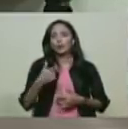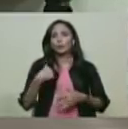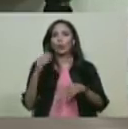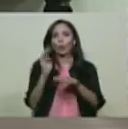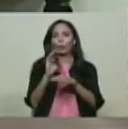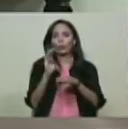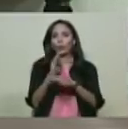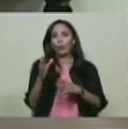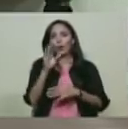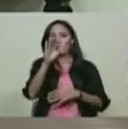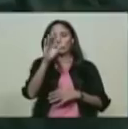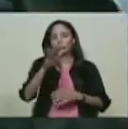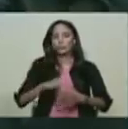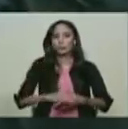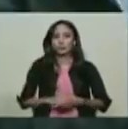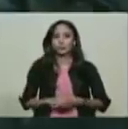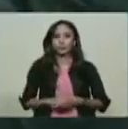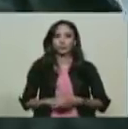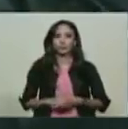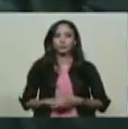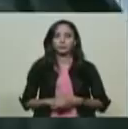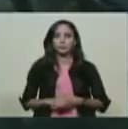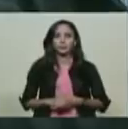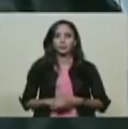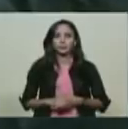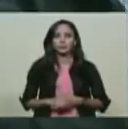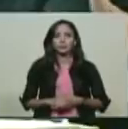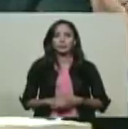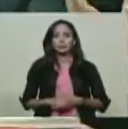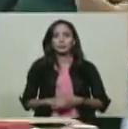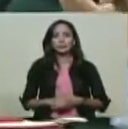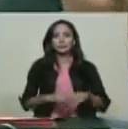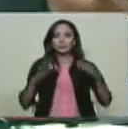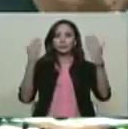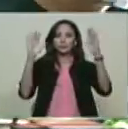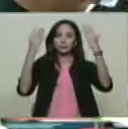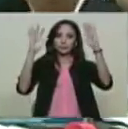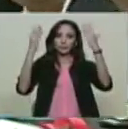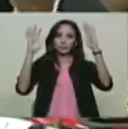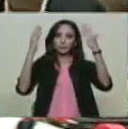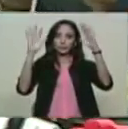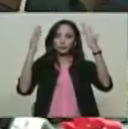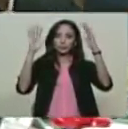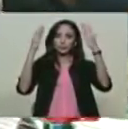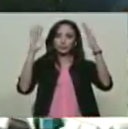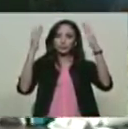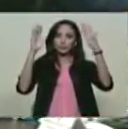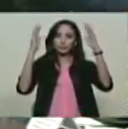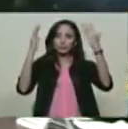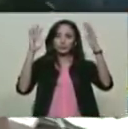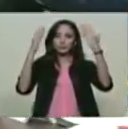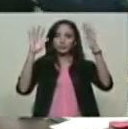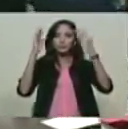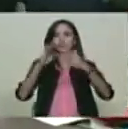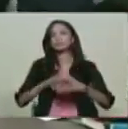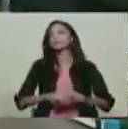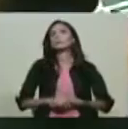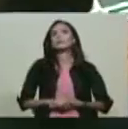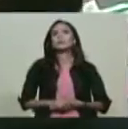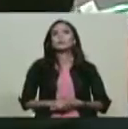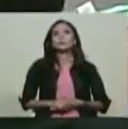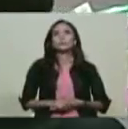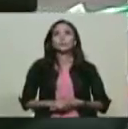del futuro, así me declaro, el protector del futuro de los niños y niñas, de las mujeres venezolanas.